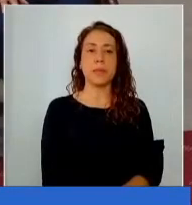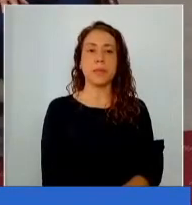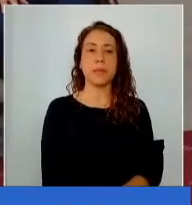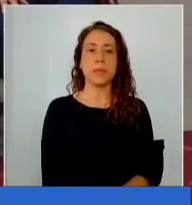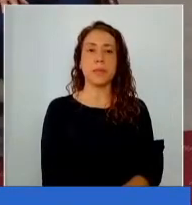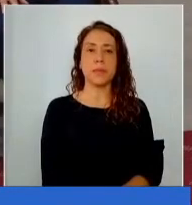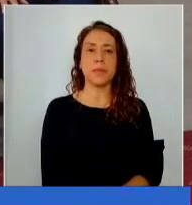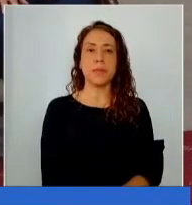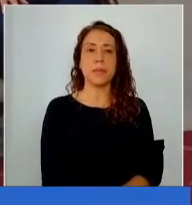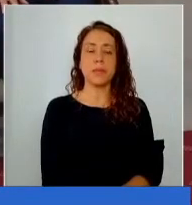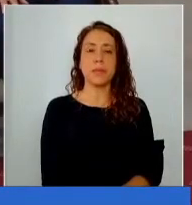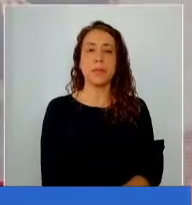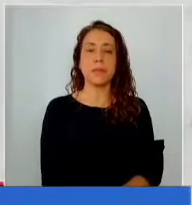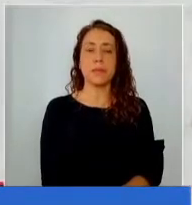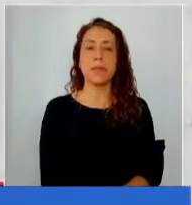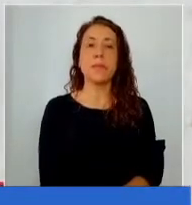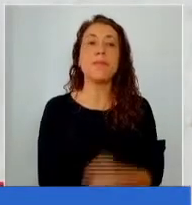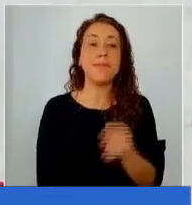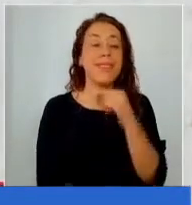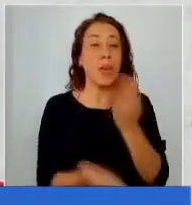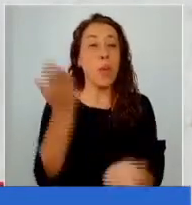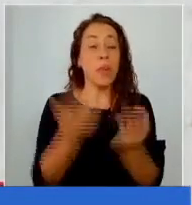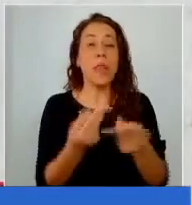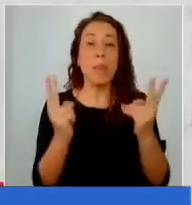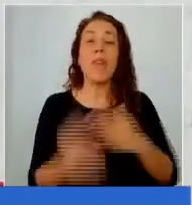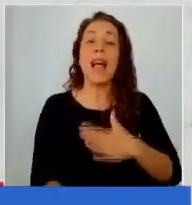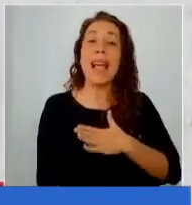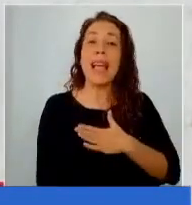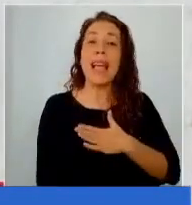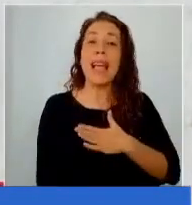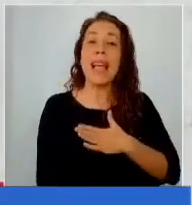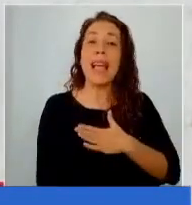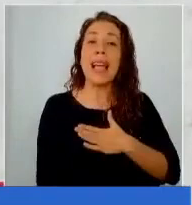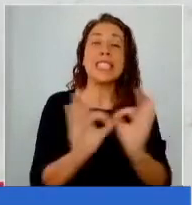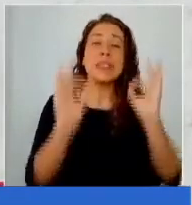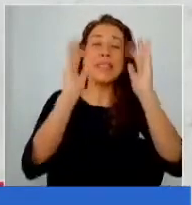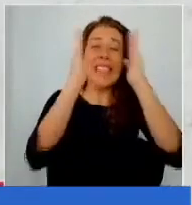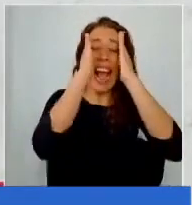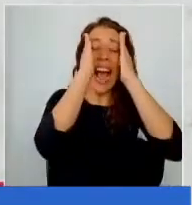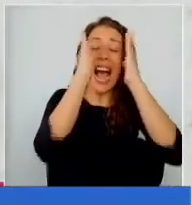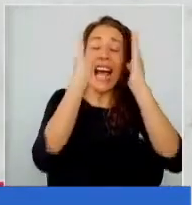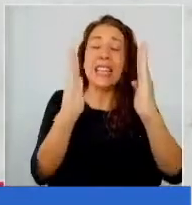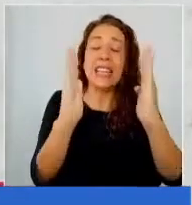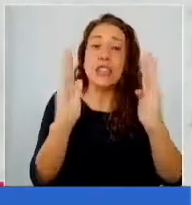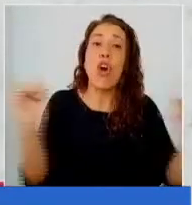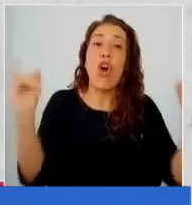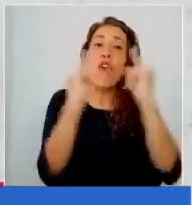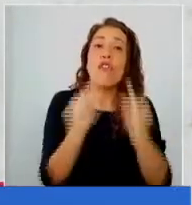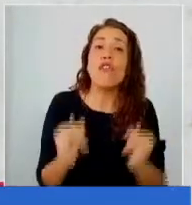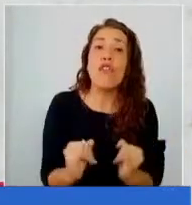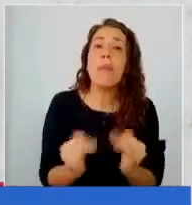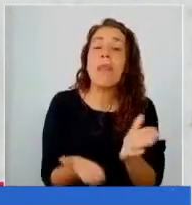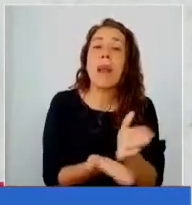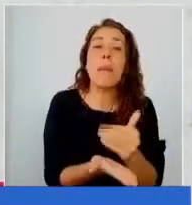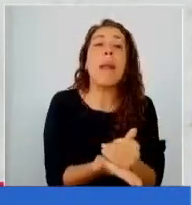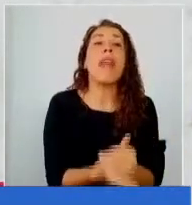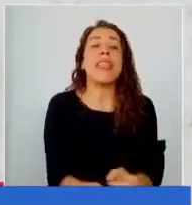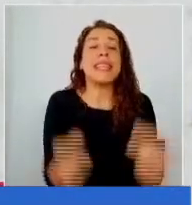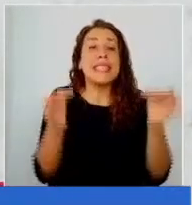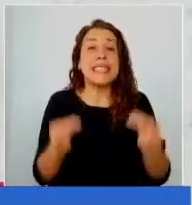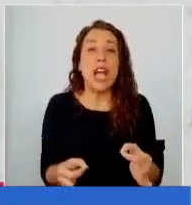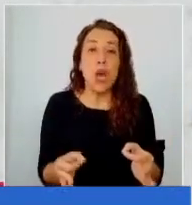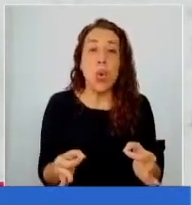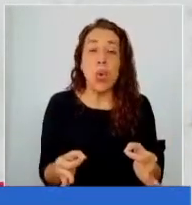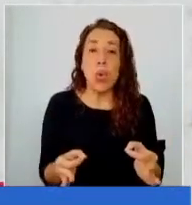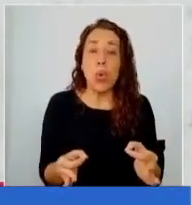dentro de esta Cuenta pública quiero dar especial atención a la forma y contenido de la agenda de seguridad es